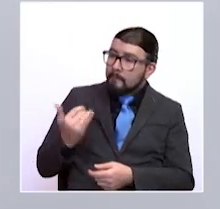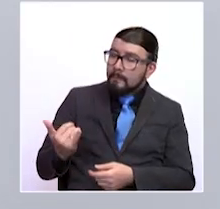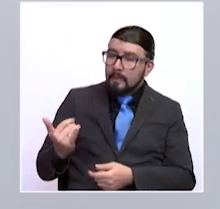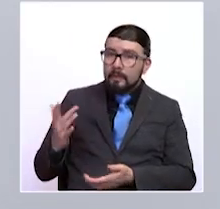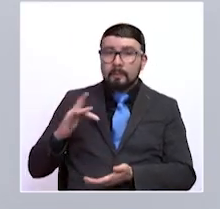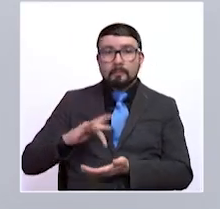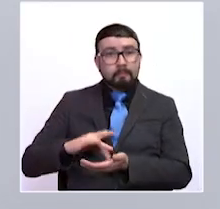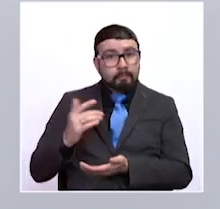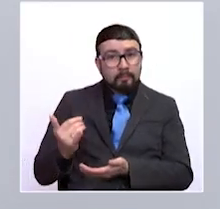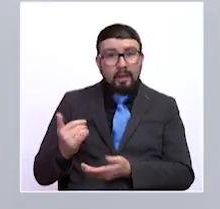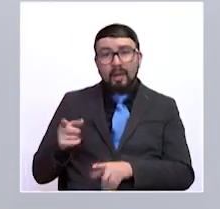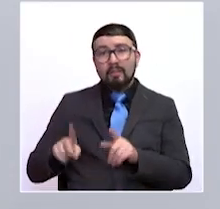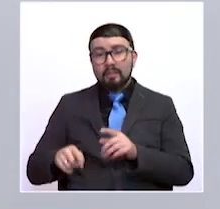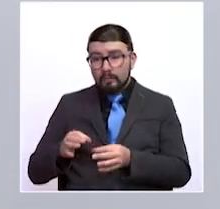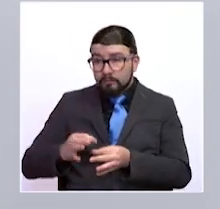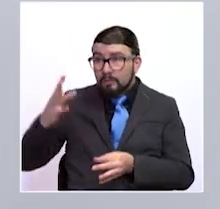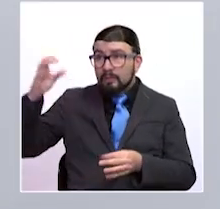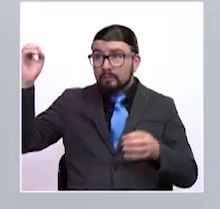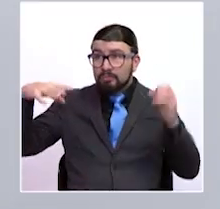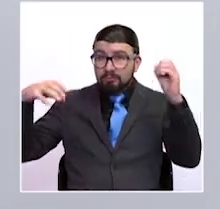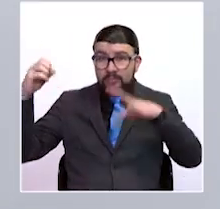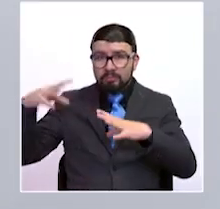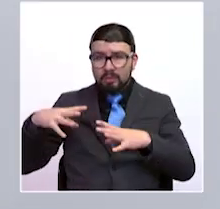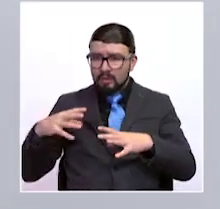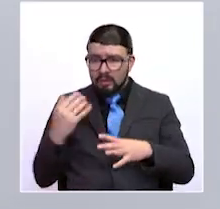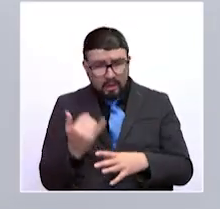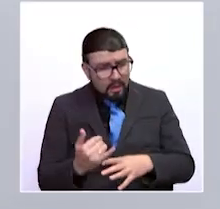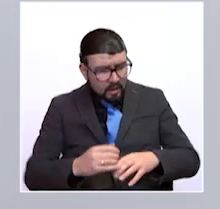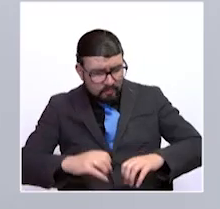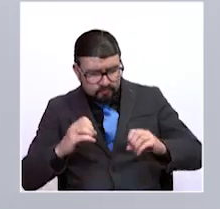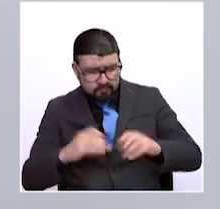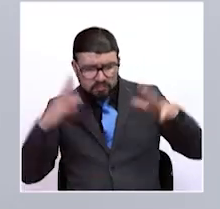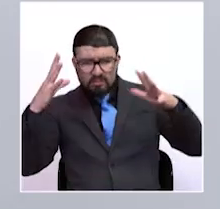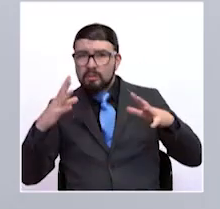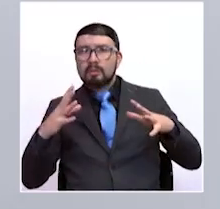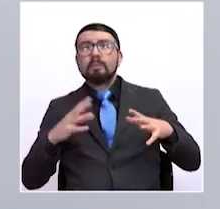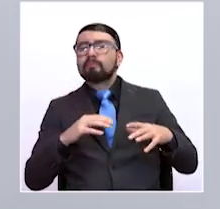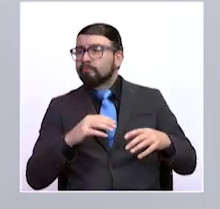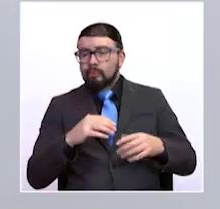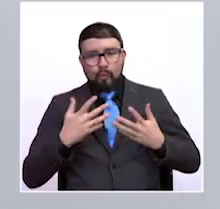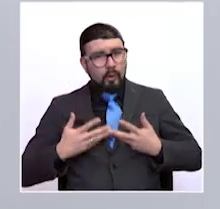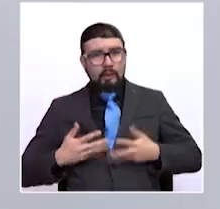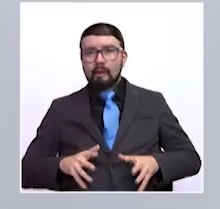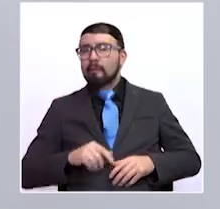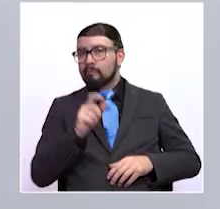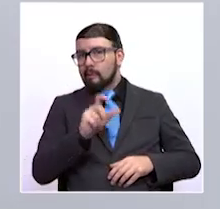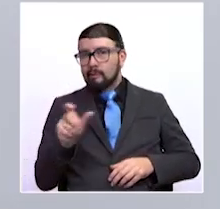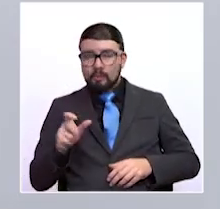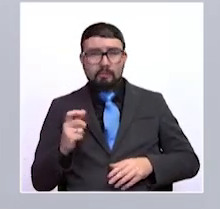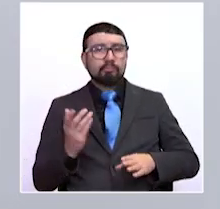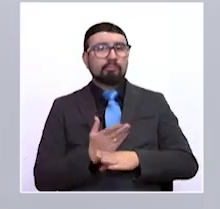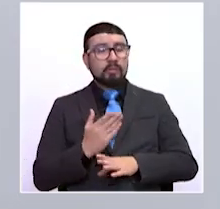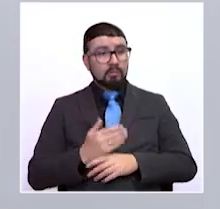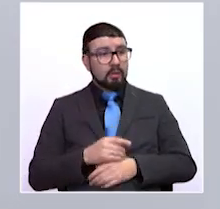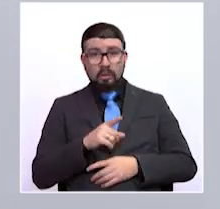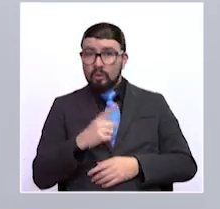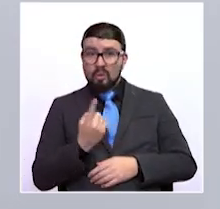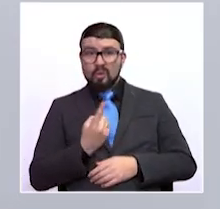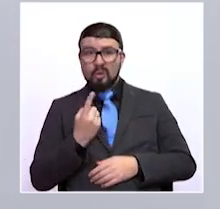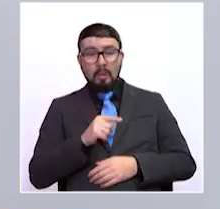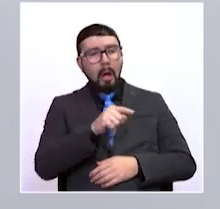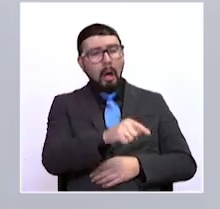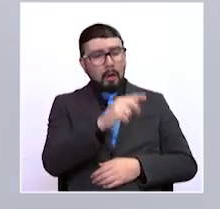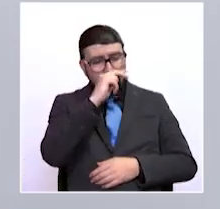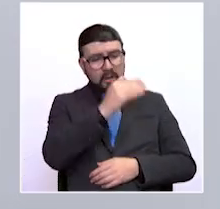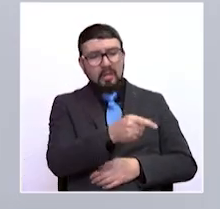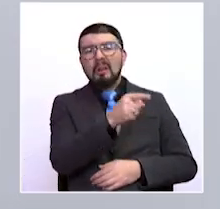es la pólvora, que es un explosivo fatal para el cuerpo humano, para cada integrante de la familia, porque no solamente